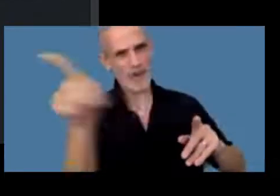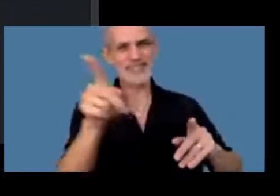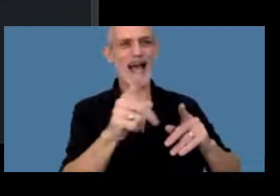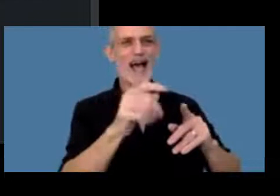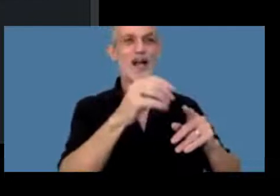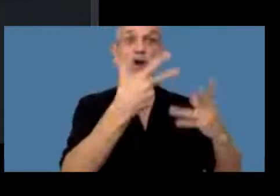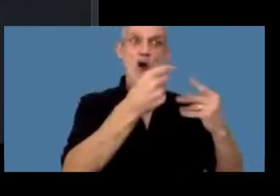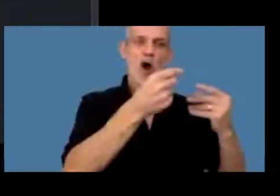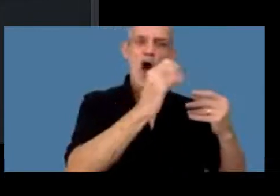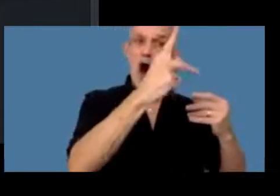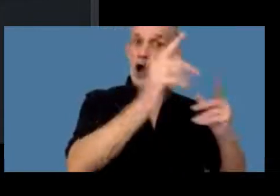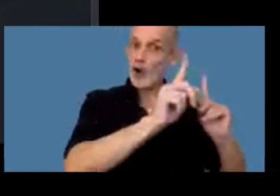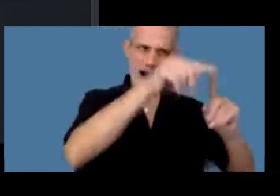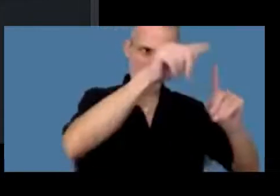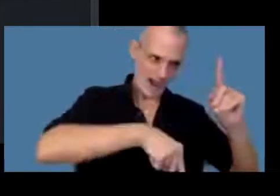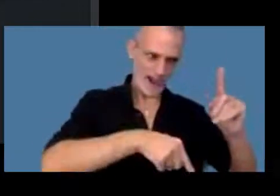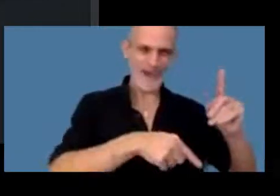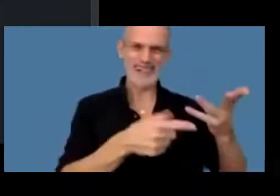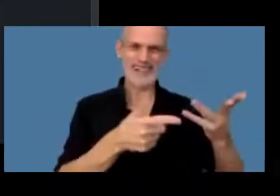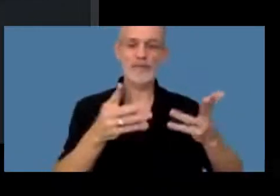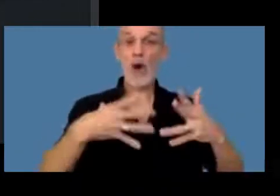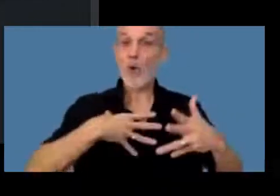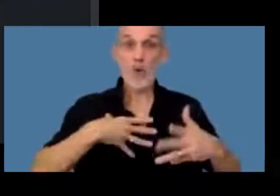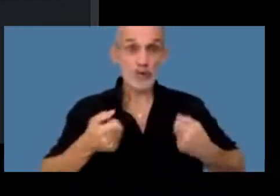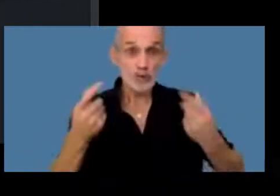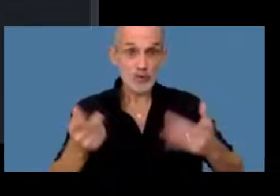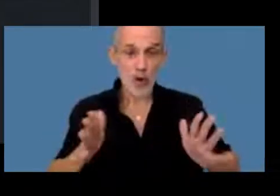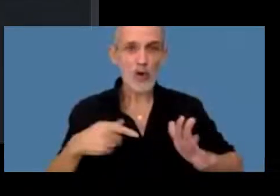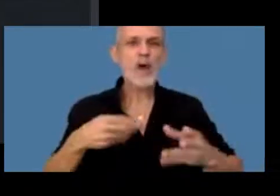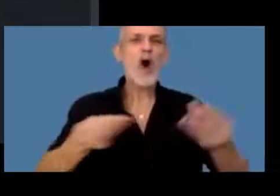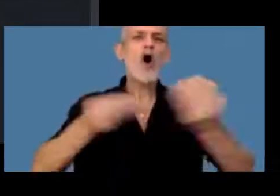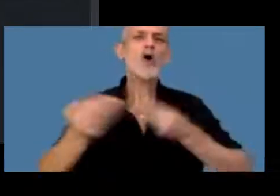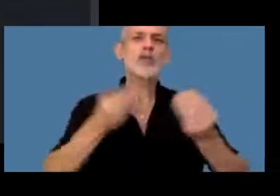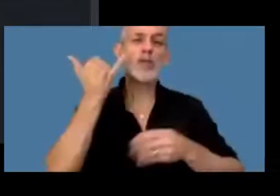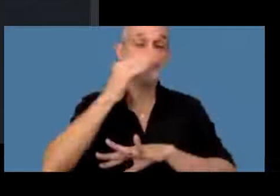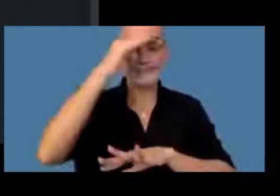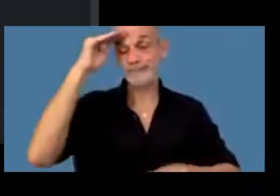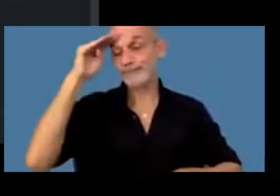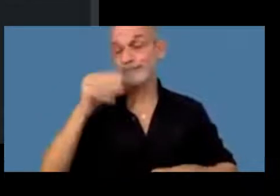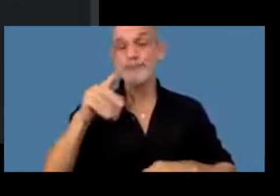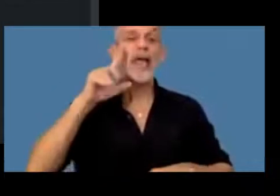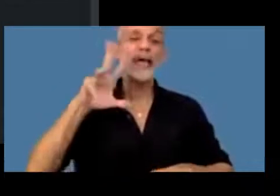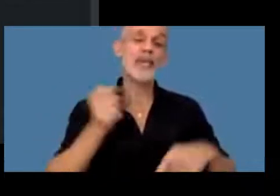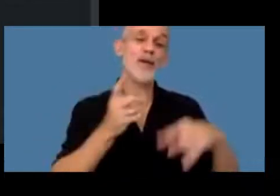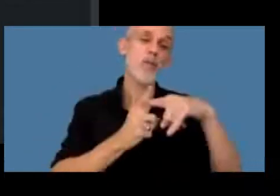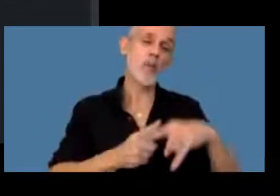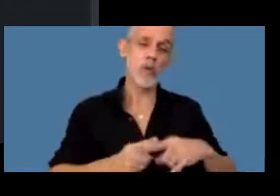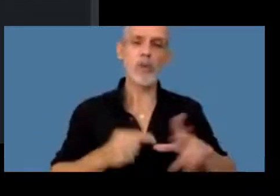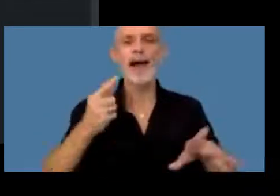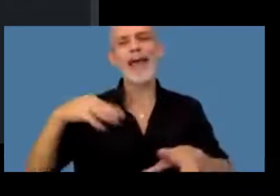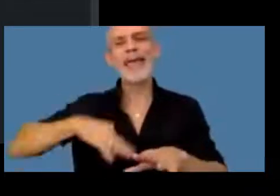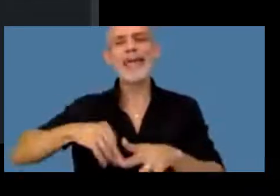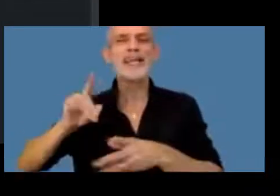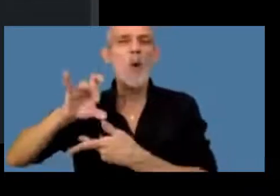les puedo asegurar que en los cursos que doy, la gente, pues ya el contador está cansado de estar liquidando el IVA, ingresos brutos,